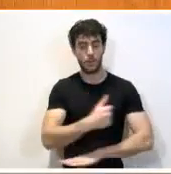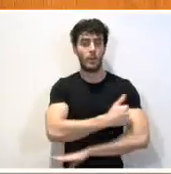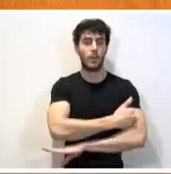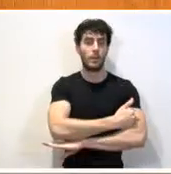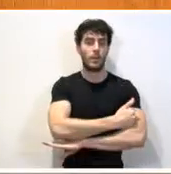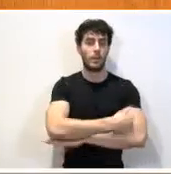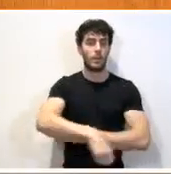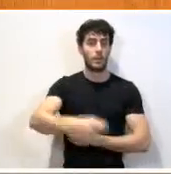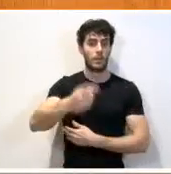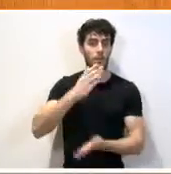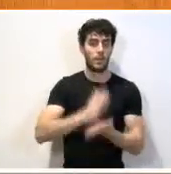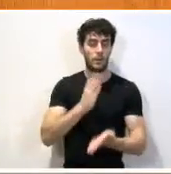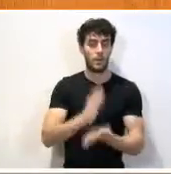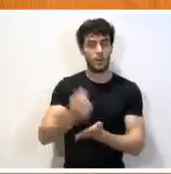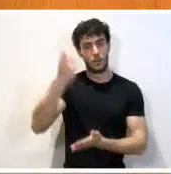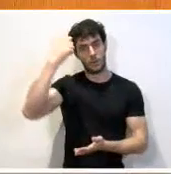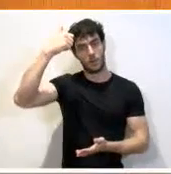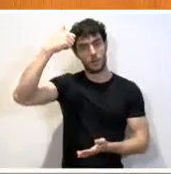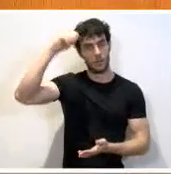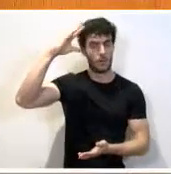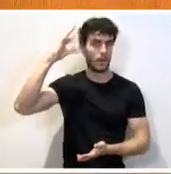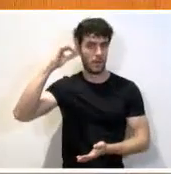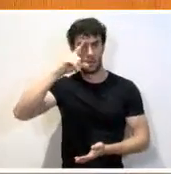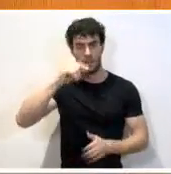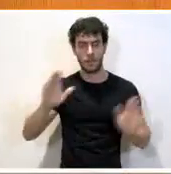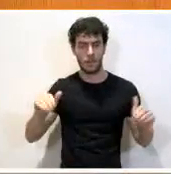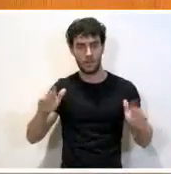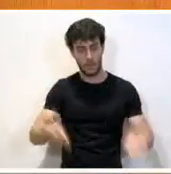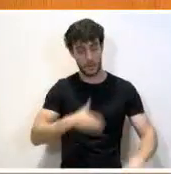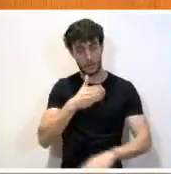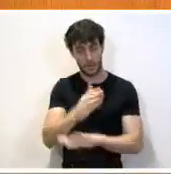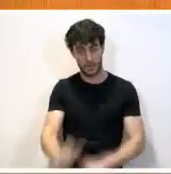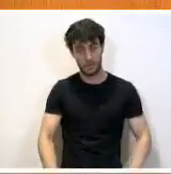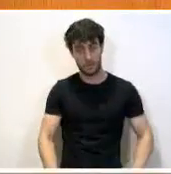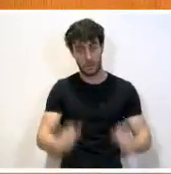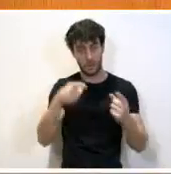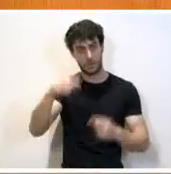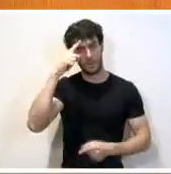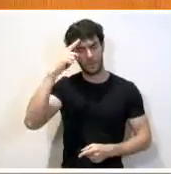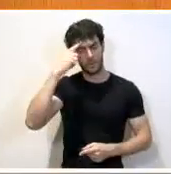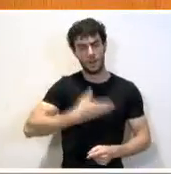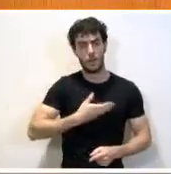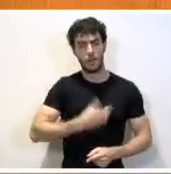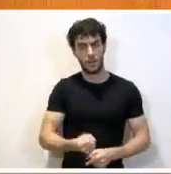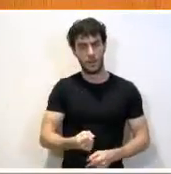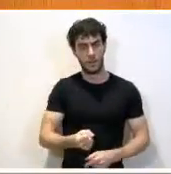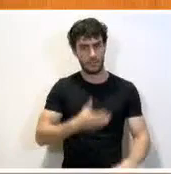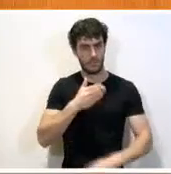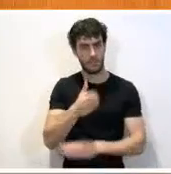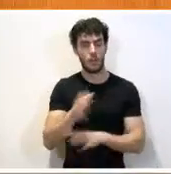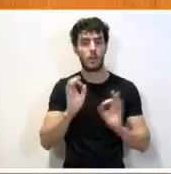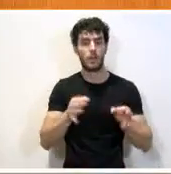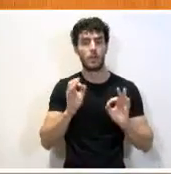los estudiantes y las estudiantes de Alfaro, al primer sitio al que se dirigieron, como usted sabe que ha sido alcalde, al primer sitio que se dirige